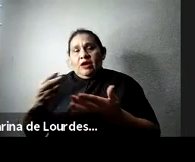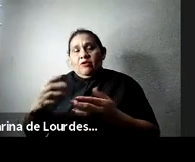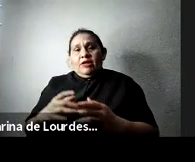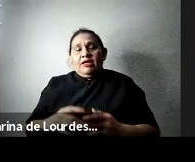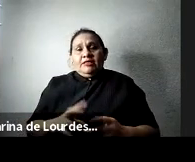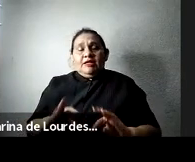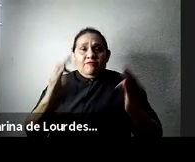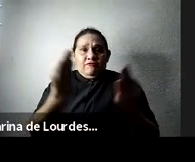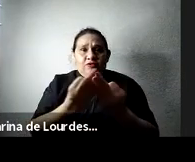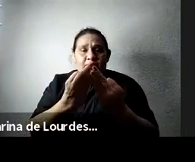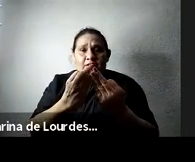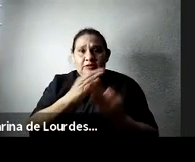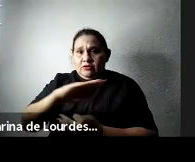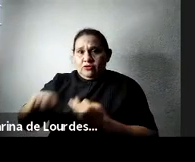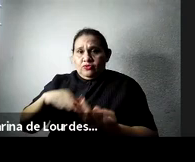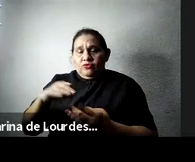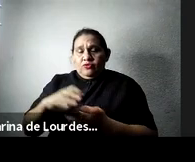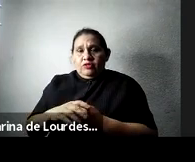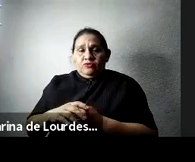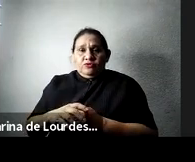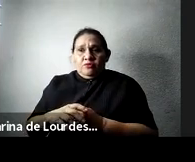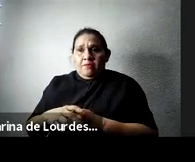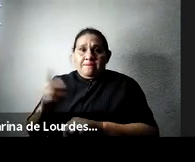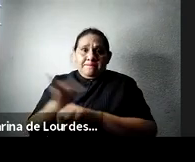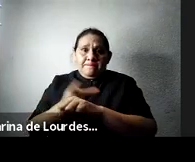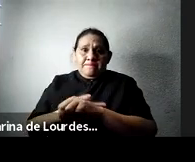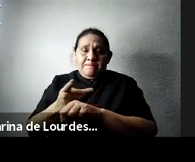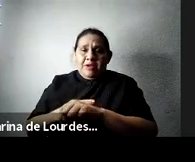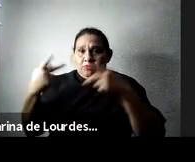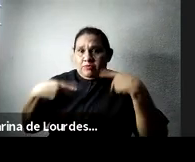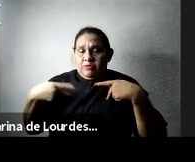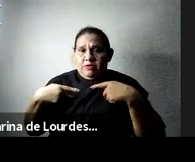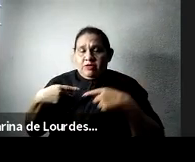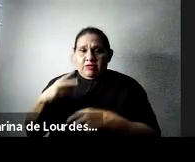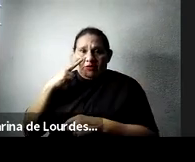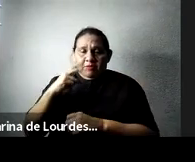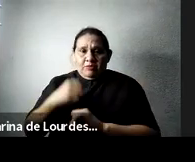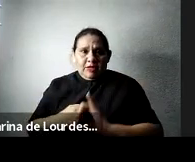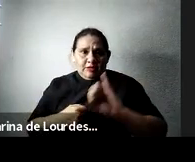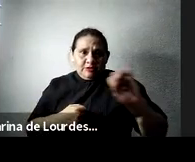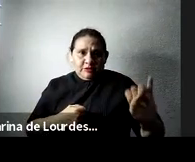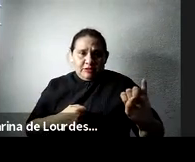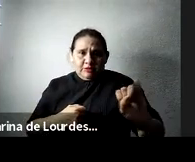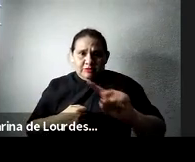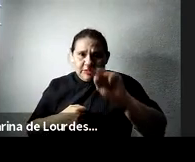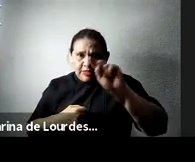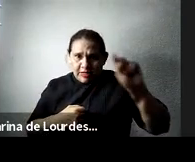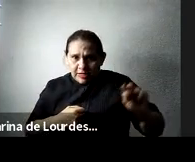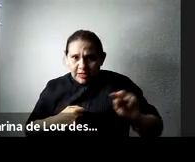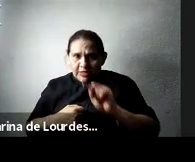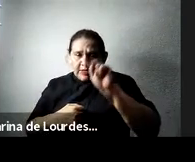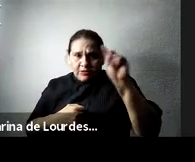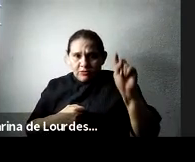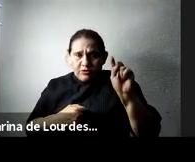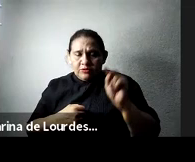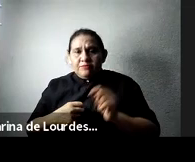conectividad, ¿no? De todos estos cruces peatonales. Y si vemos del lado izquierdo, en ese circulito, ahí estamos